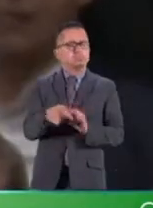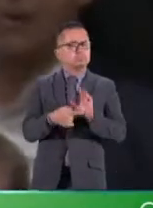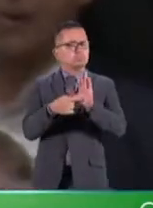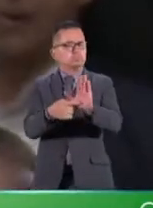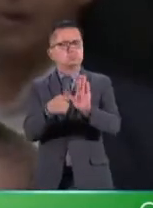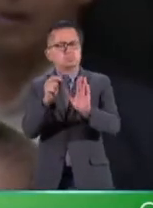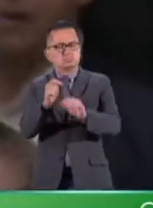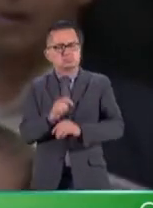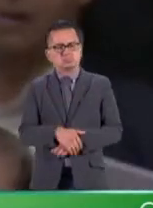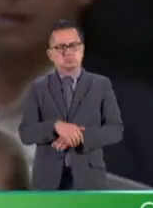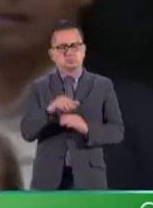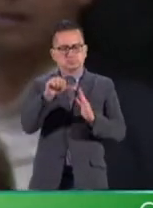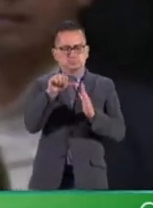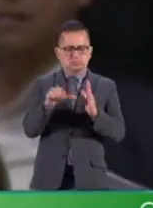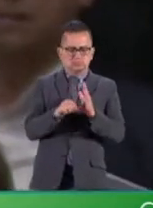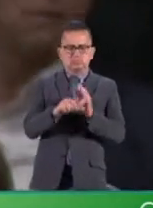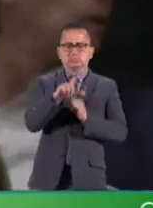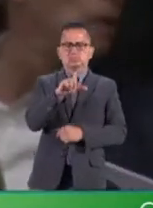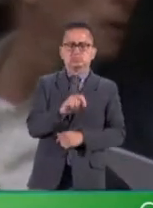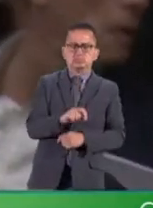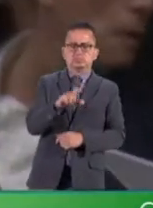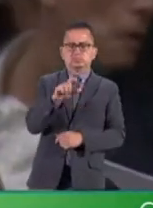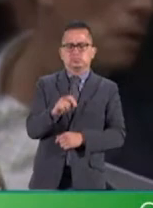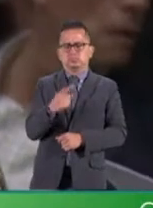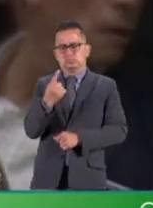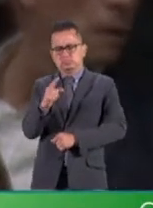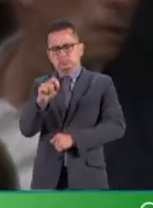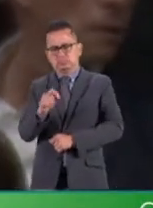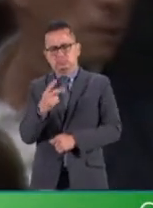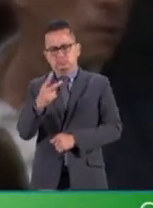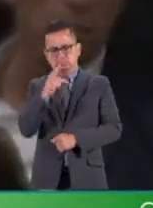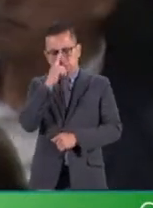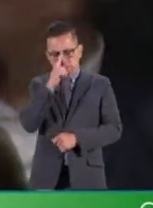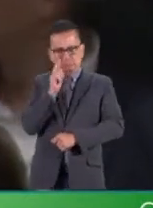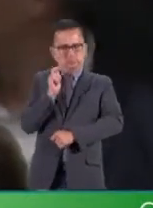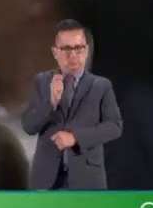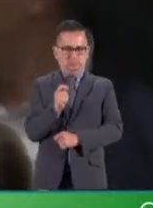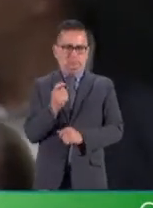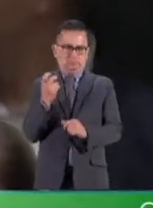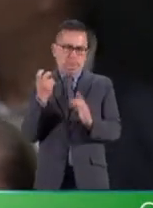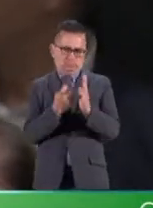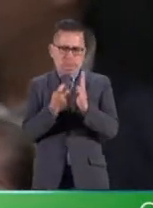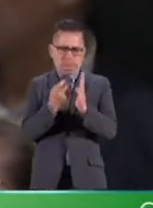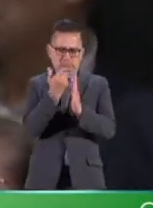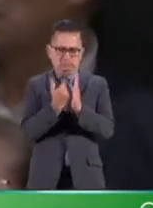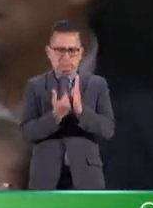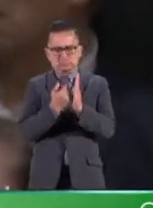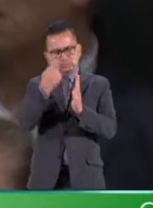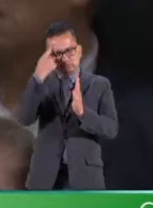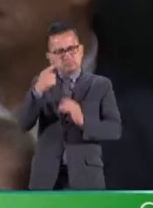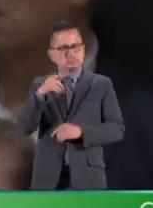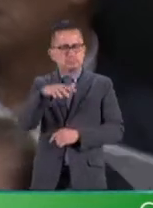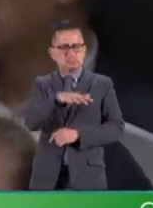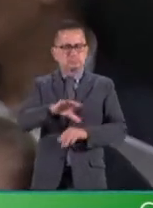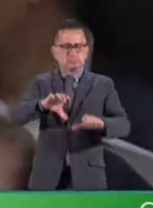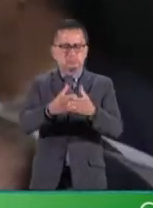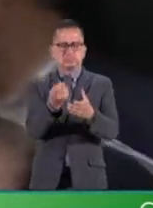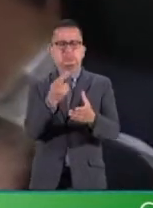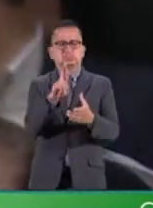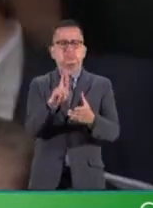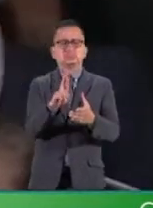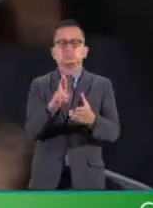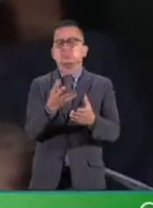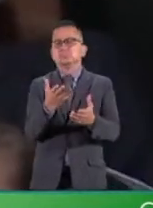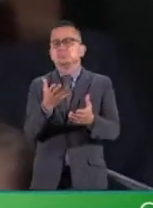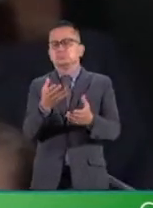sobre los artículos 20, 21 y 22, sobre los temas de la independencia del Poder Judicial, la introducción de